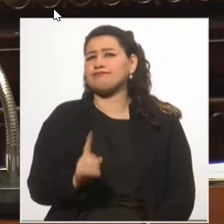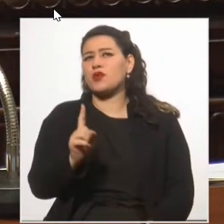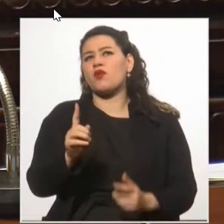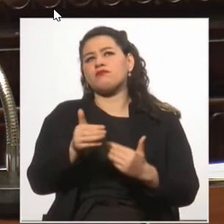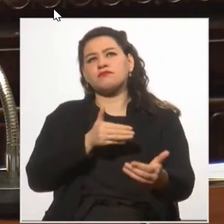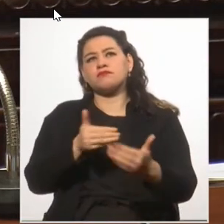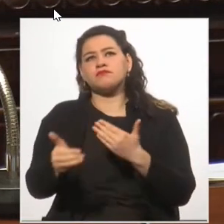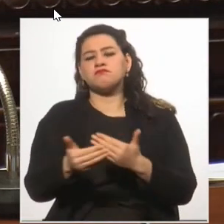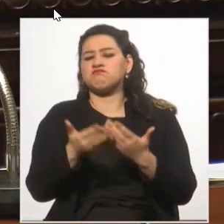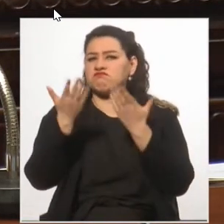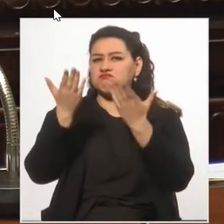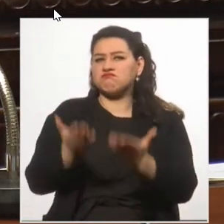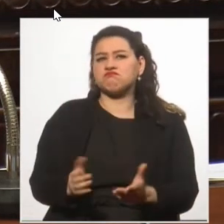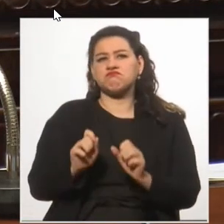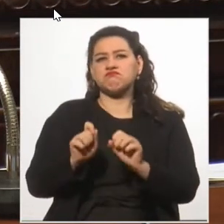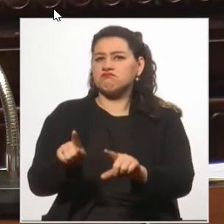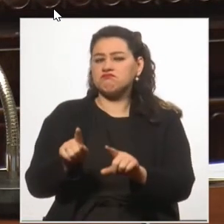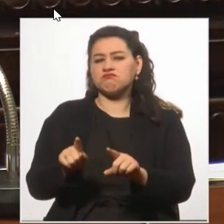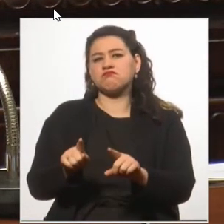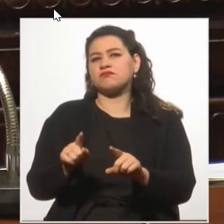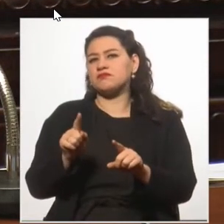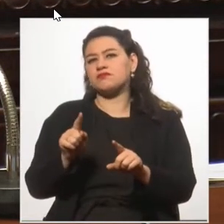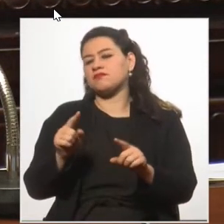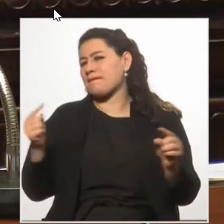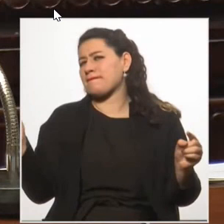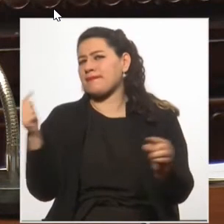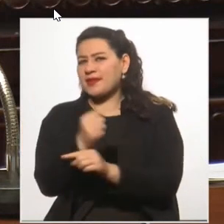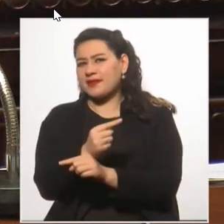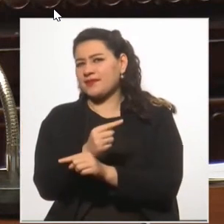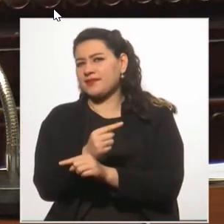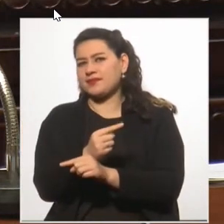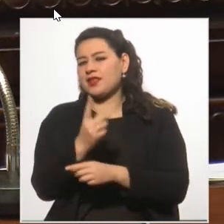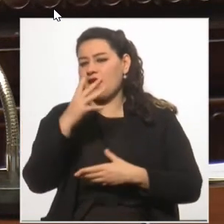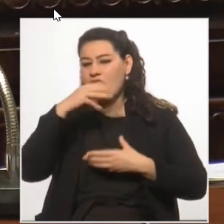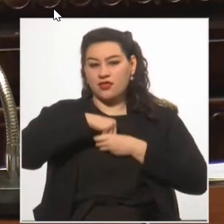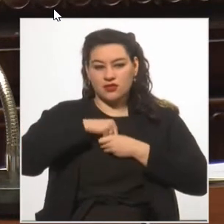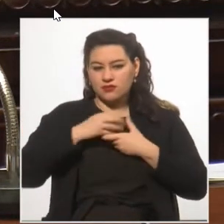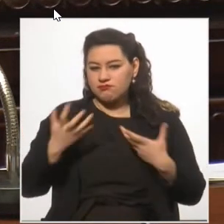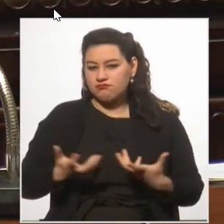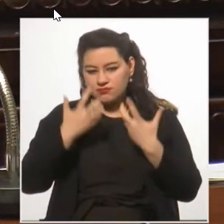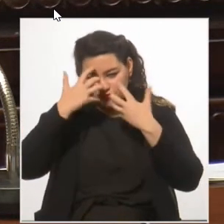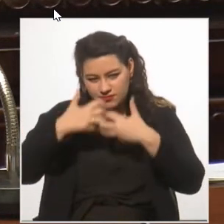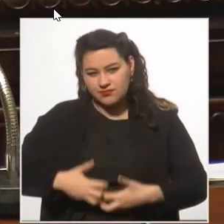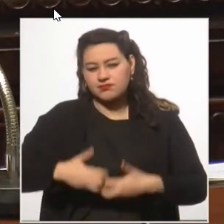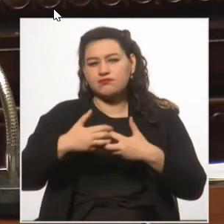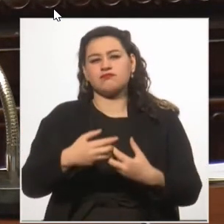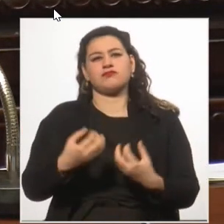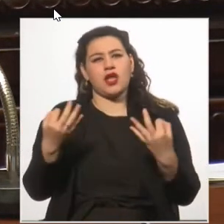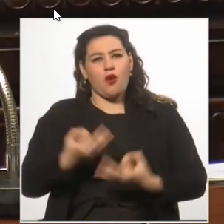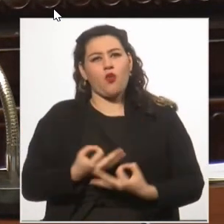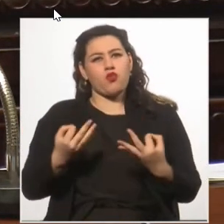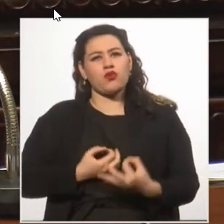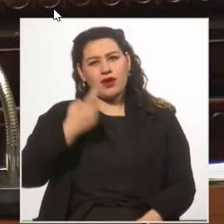indiferente e irresoluta, era el polo opuesto de su interior fogoso, seguro de sus